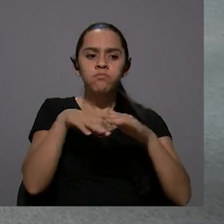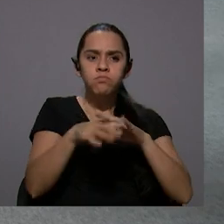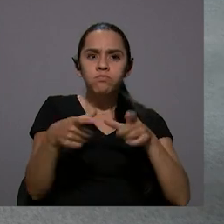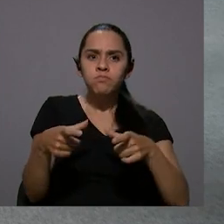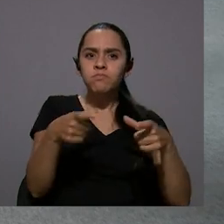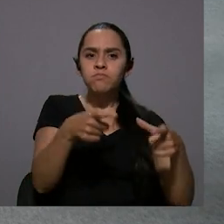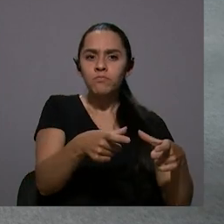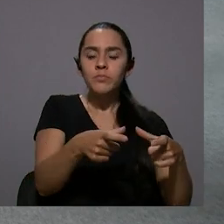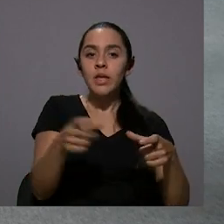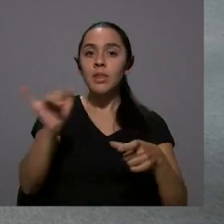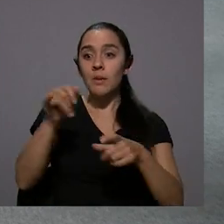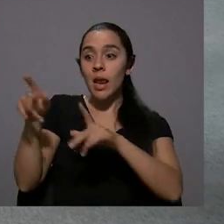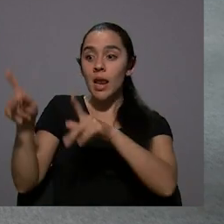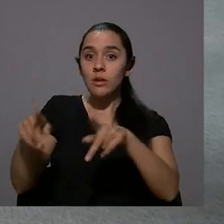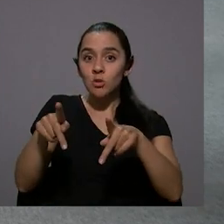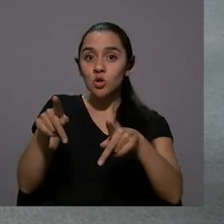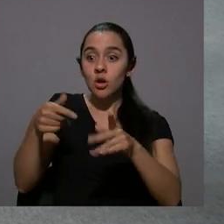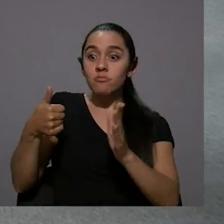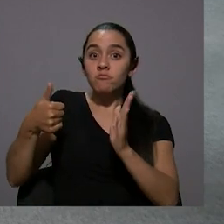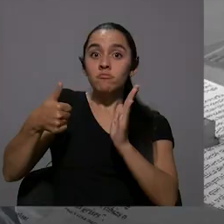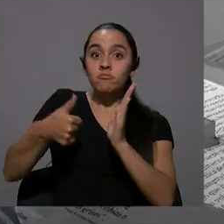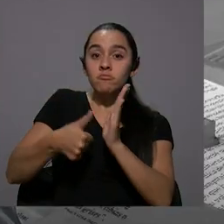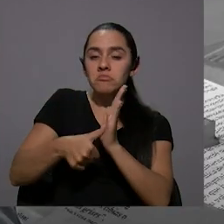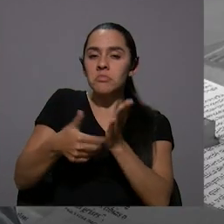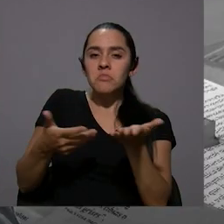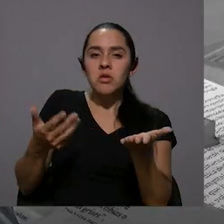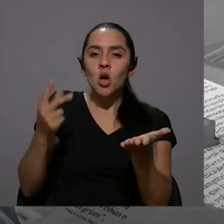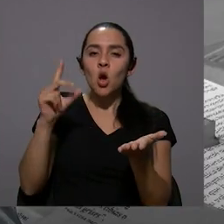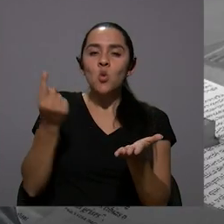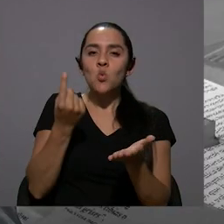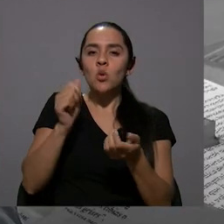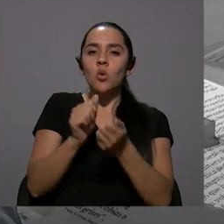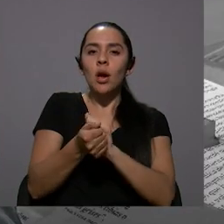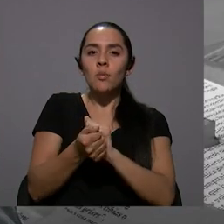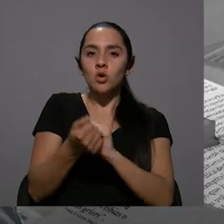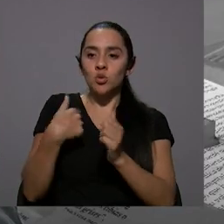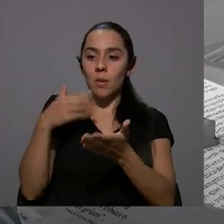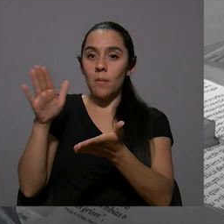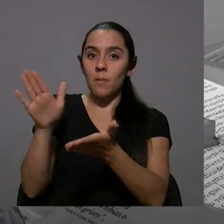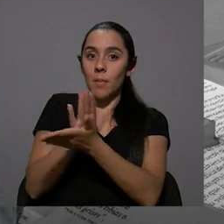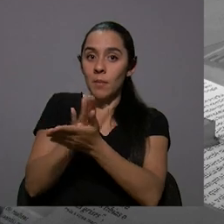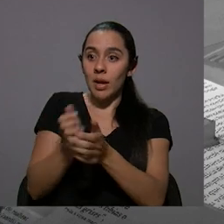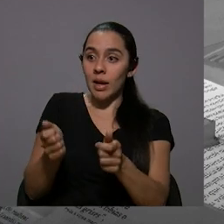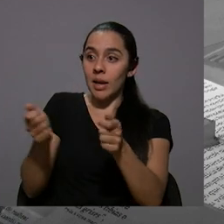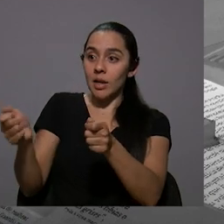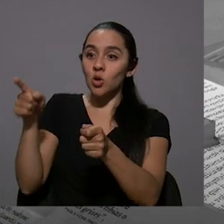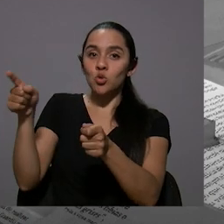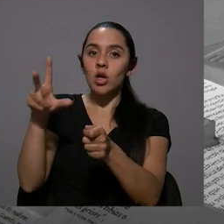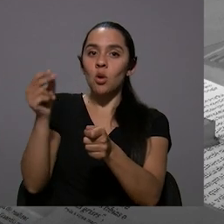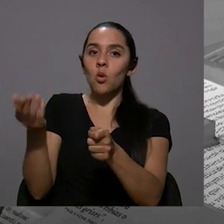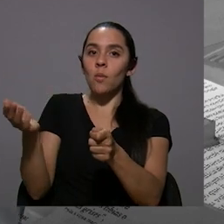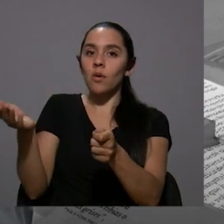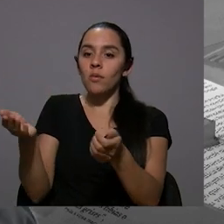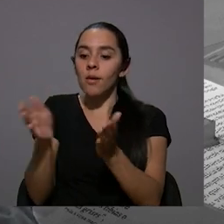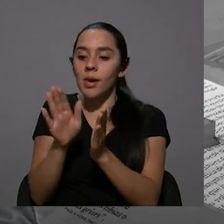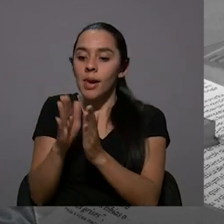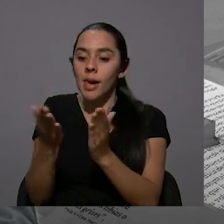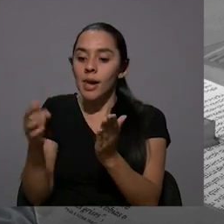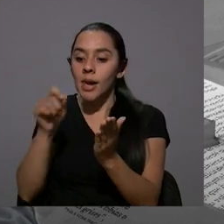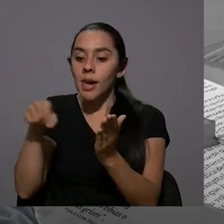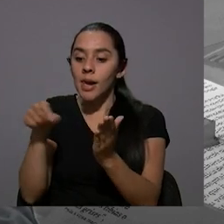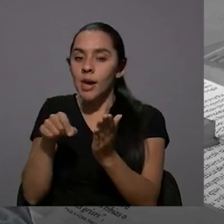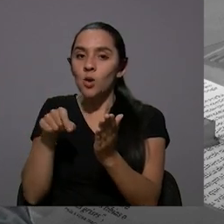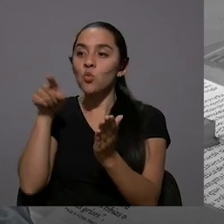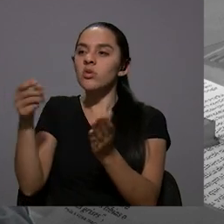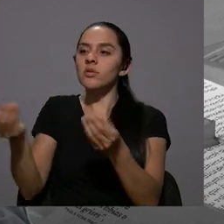DVD y a los electores es básicamente lo único cambio era le doy una papeleta usted en vez de desdoblarla y marcar con una x